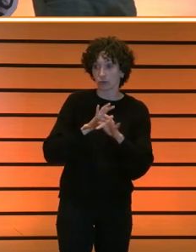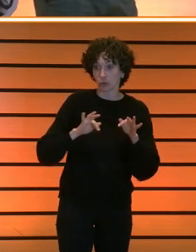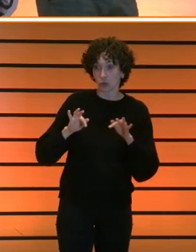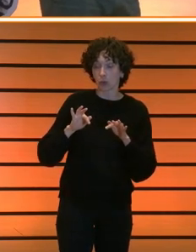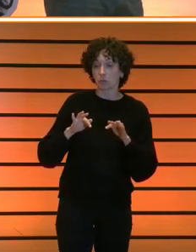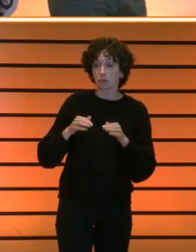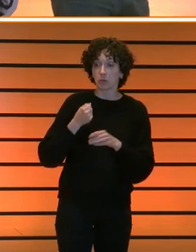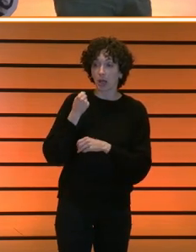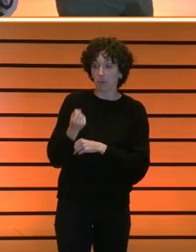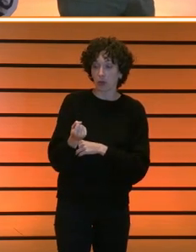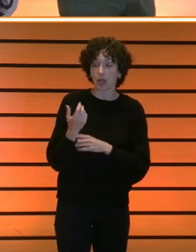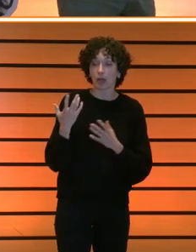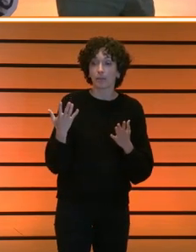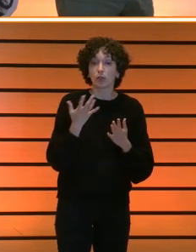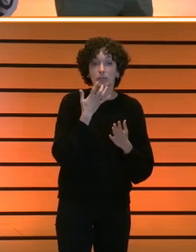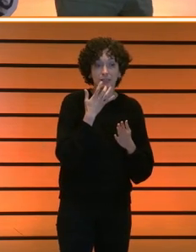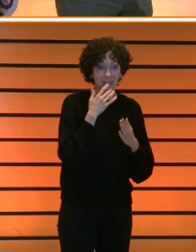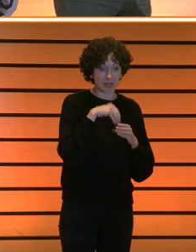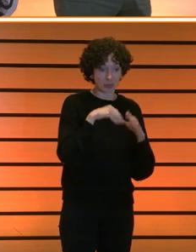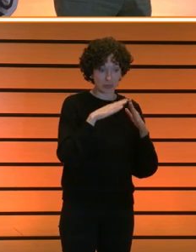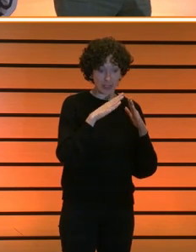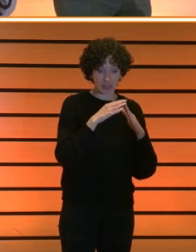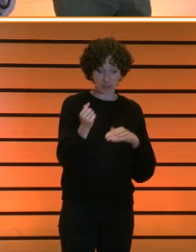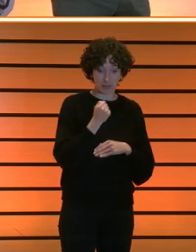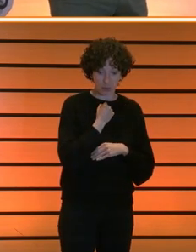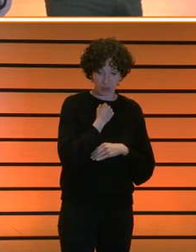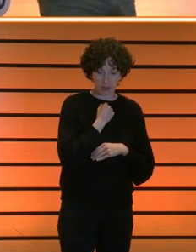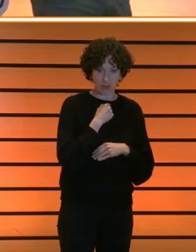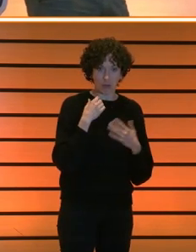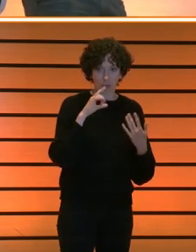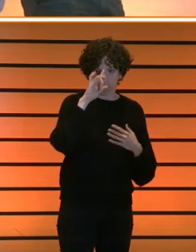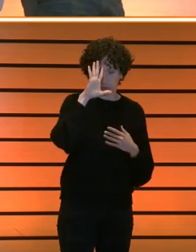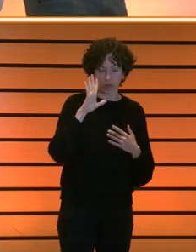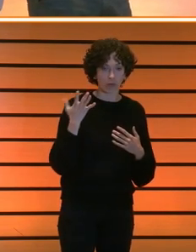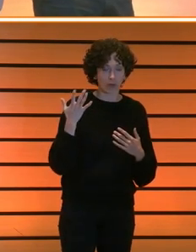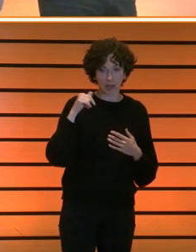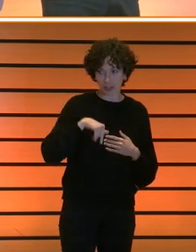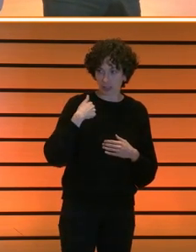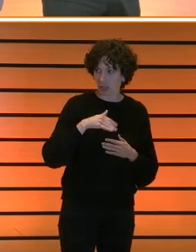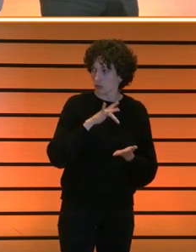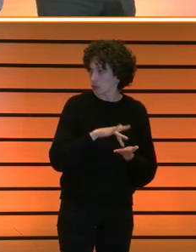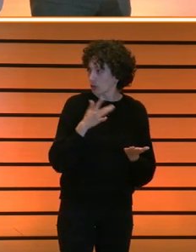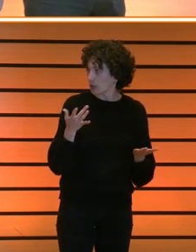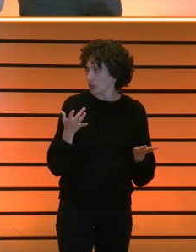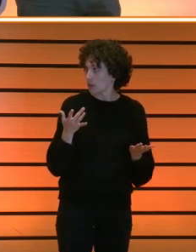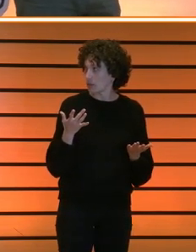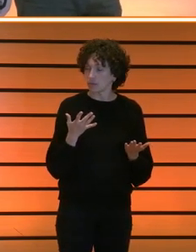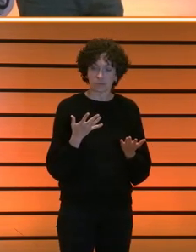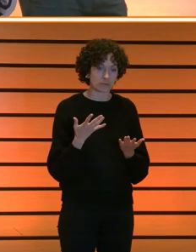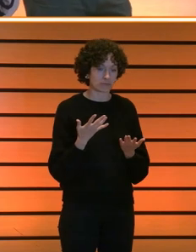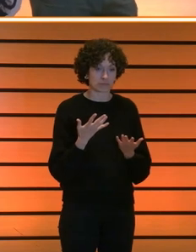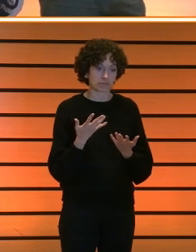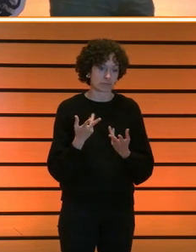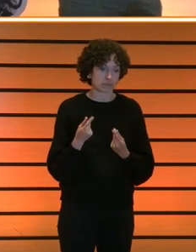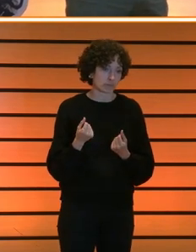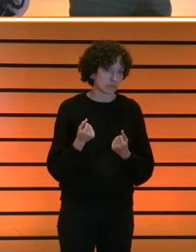casa es la leche decir esto lo hemos experimentado aquí con decir